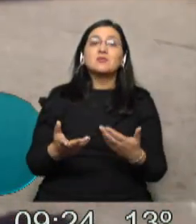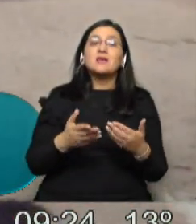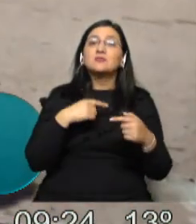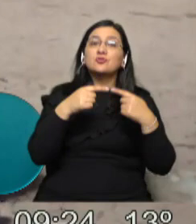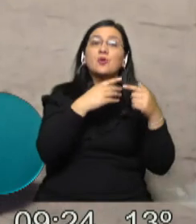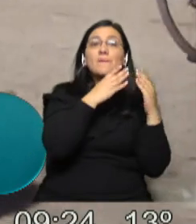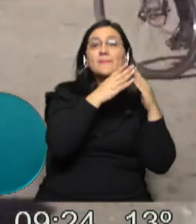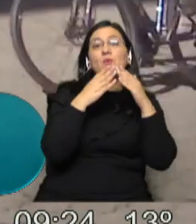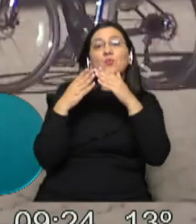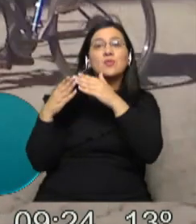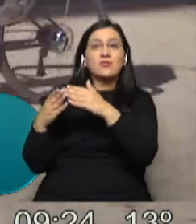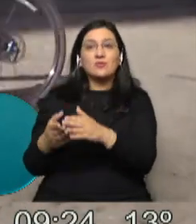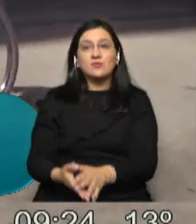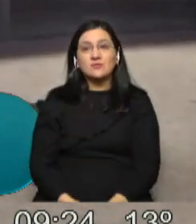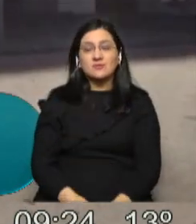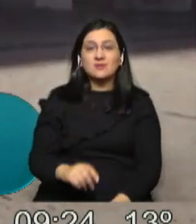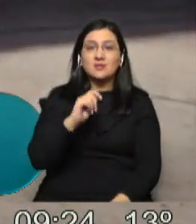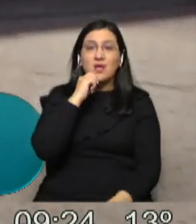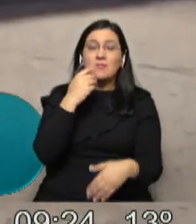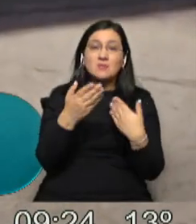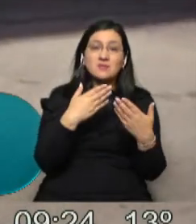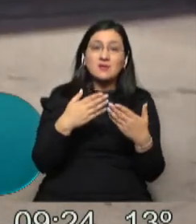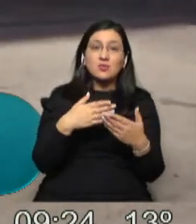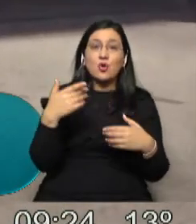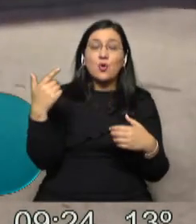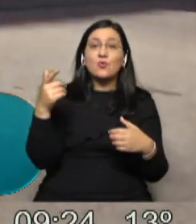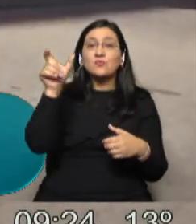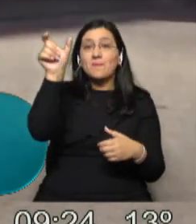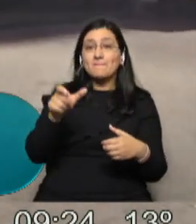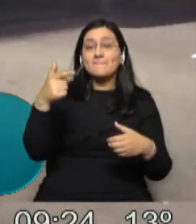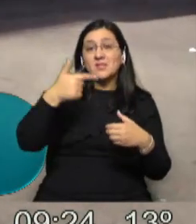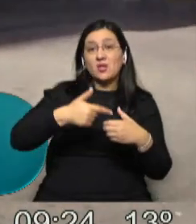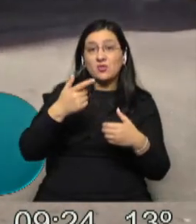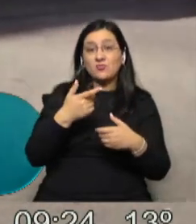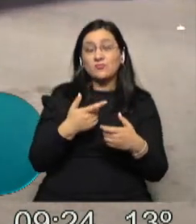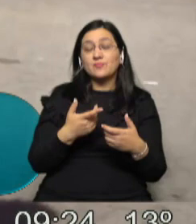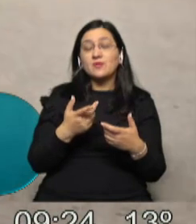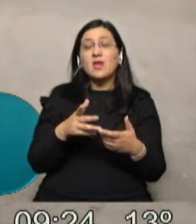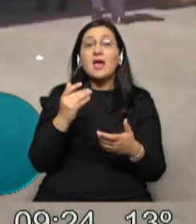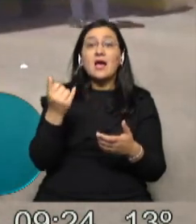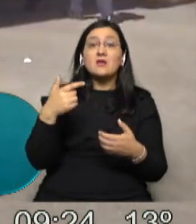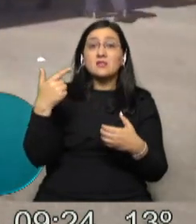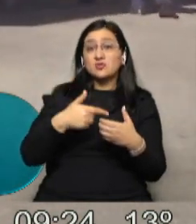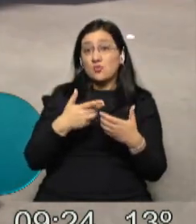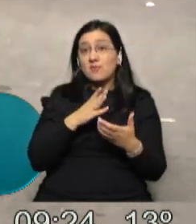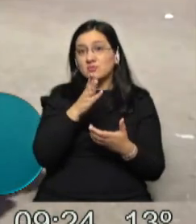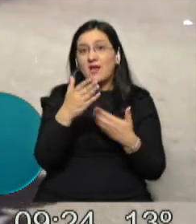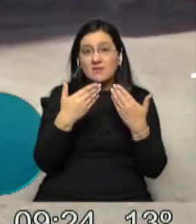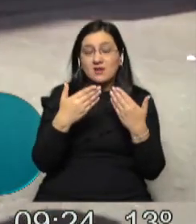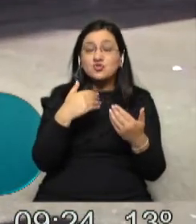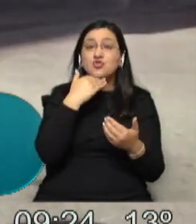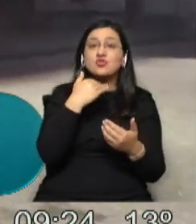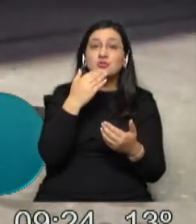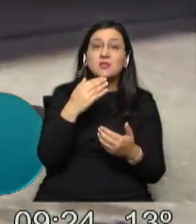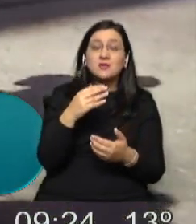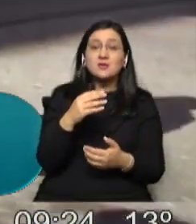Fito, compañeras, en esta mañana. Qué lindo se ve el cielo. Y vamos a hablar con los pisteros. Acá tenemos una estación... Tenemos una estación de servicio acá atrás, ¿eh? Yo no sé si el pistero